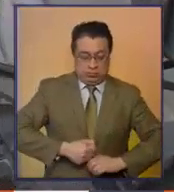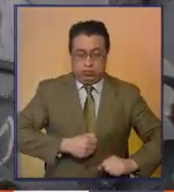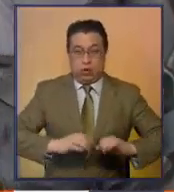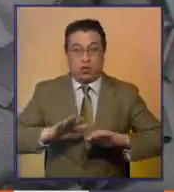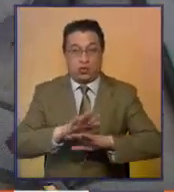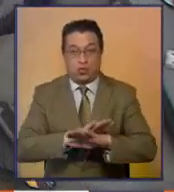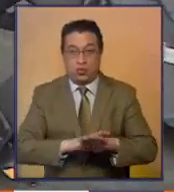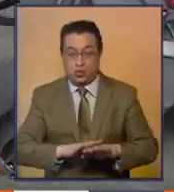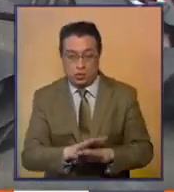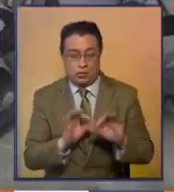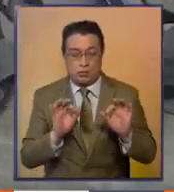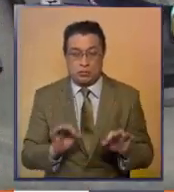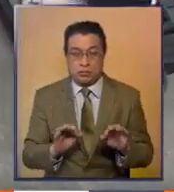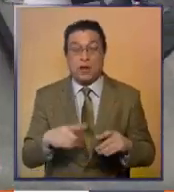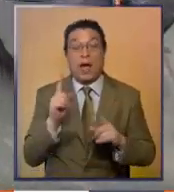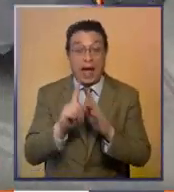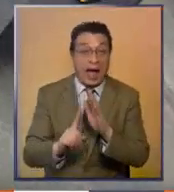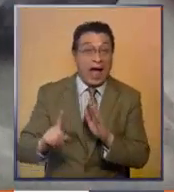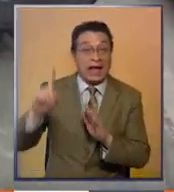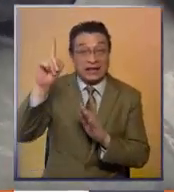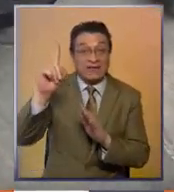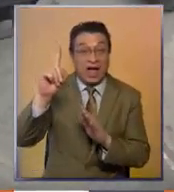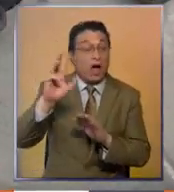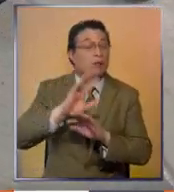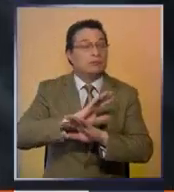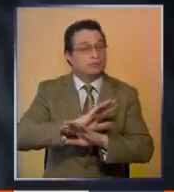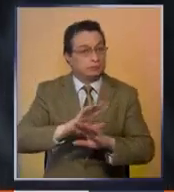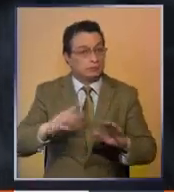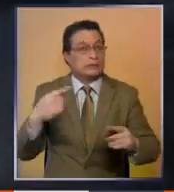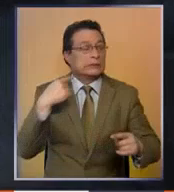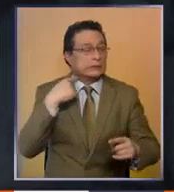lo chequean. Ya arriba, nada puede salir mal.